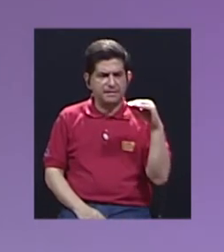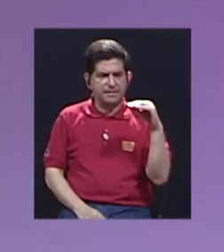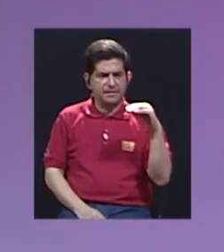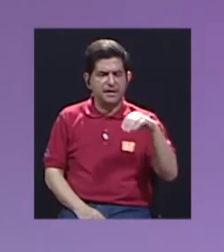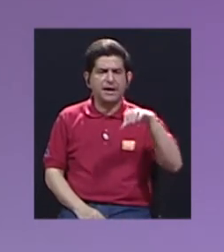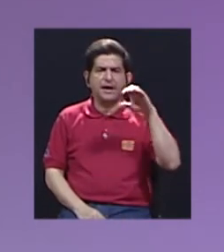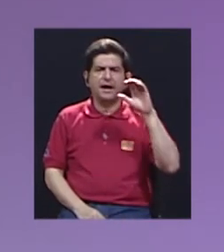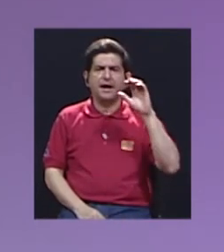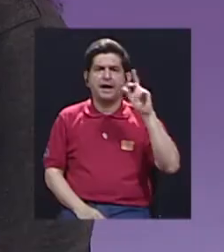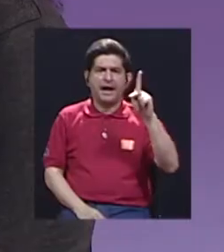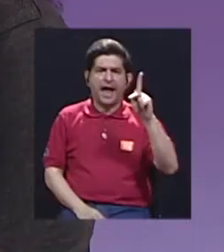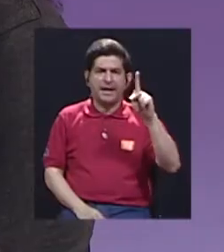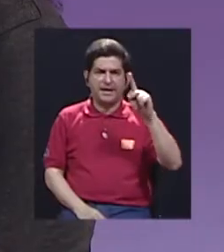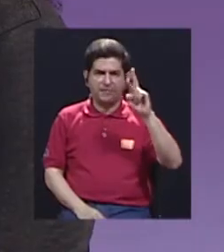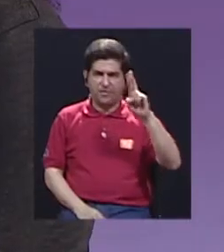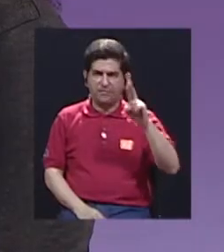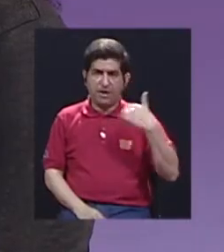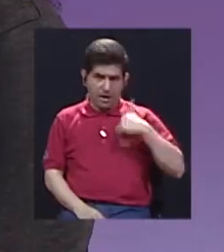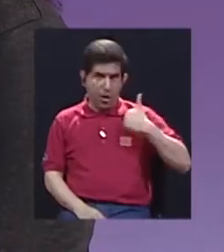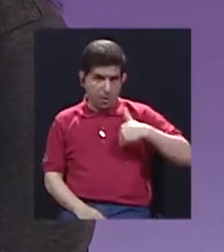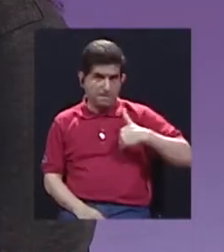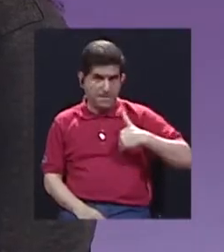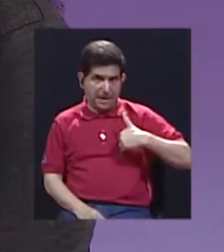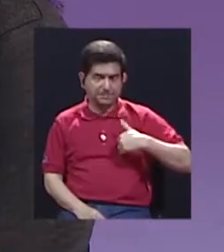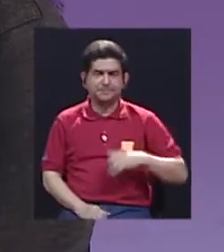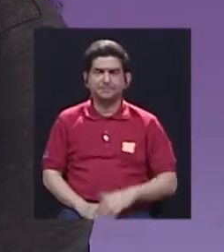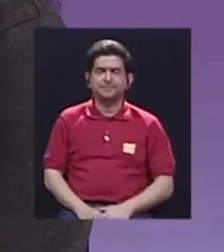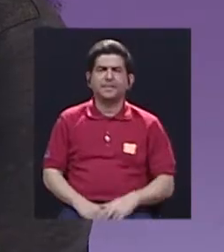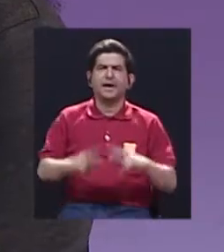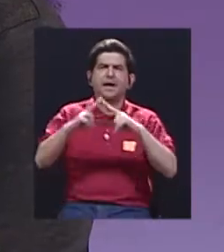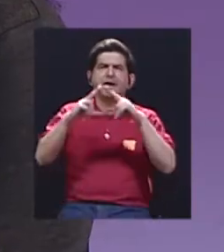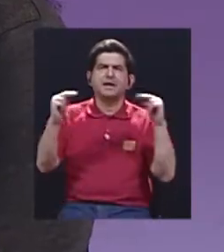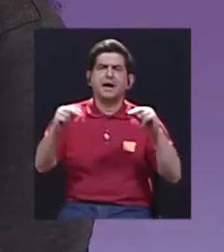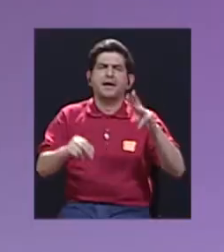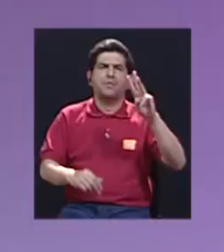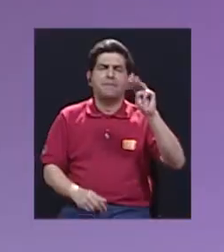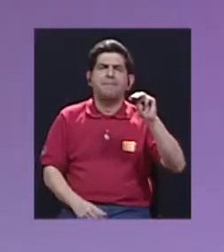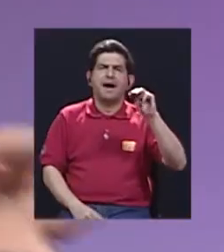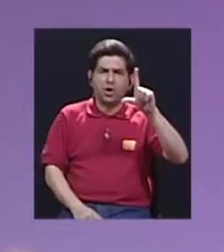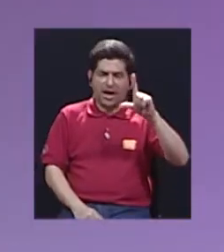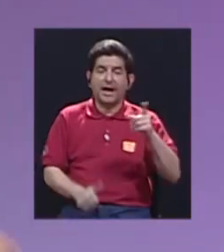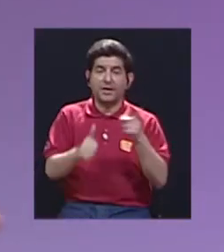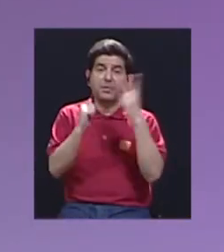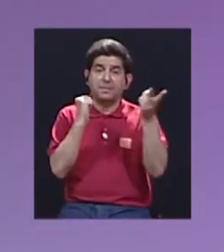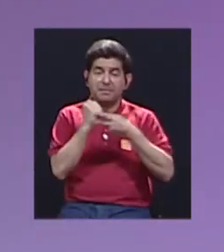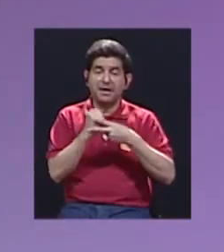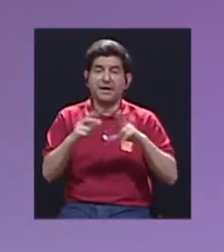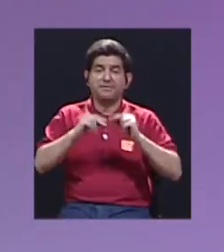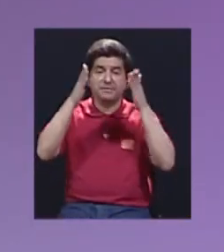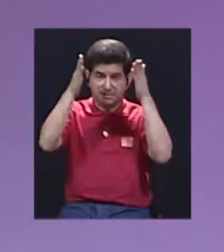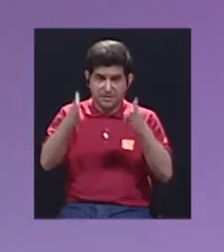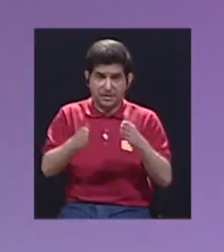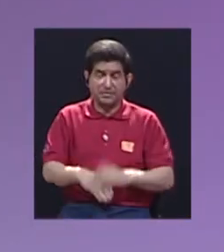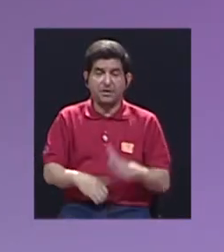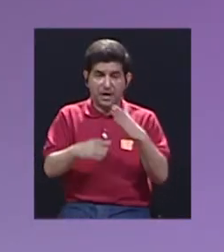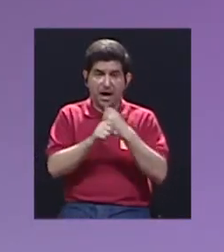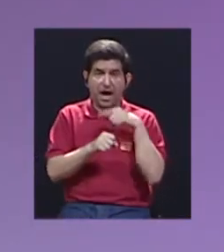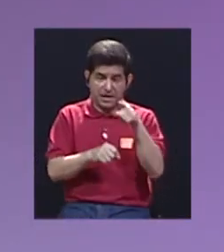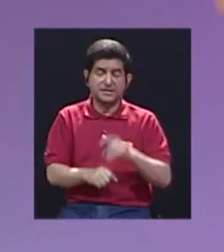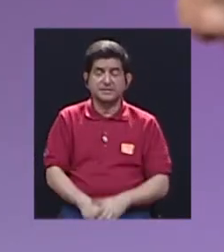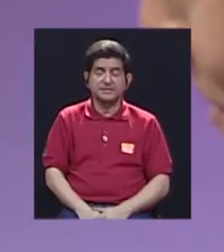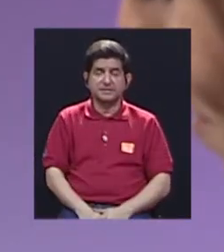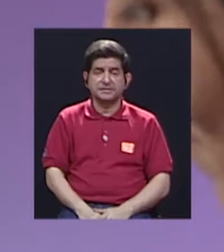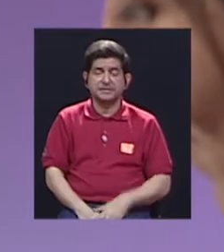y Cali Rivera, hombre. En Nicaragua, Mario de la Cayo, que es la primera vez que una nicaragüense hace fibra y arte